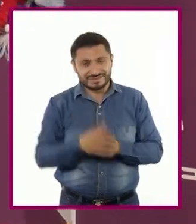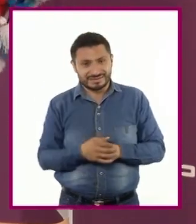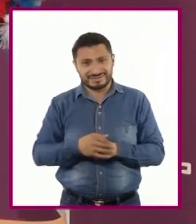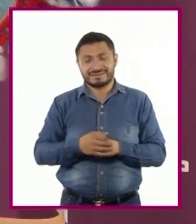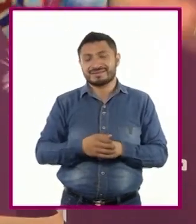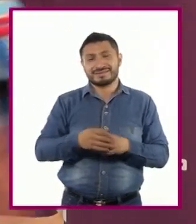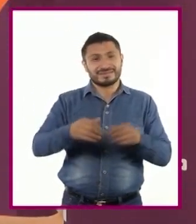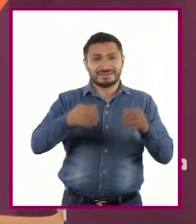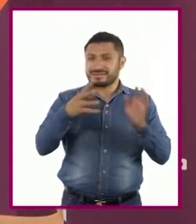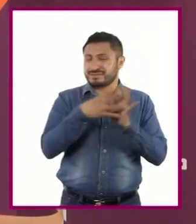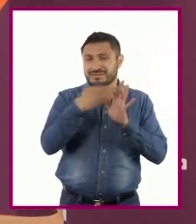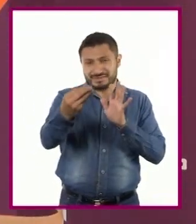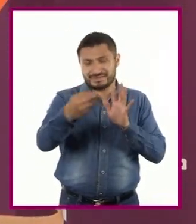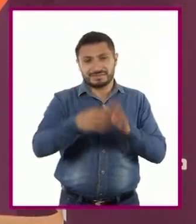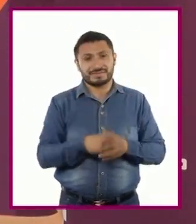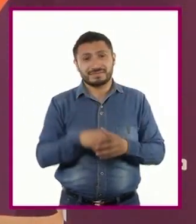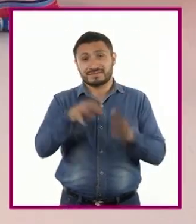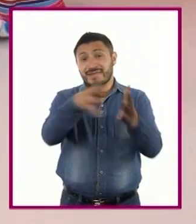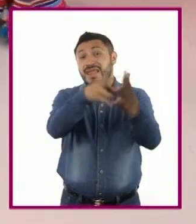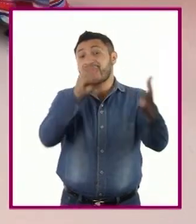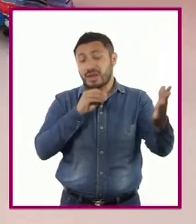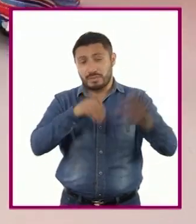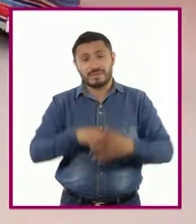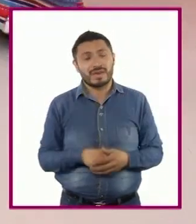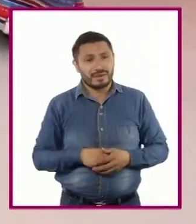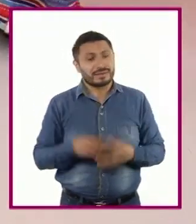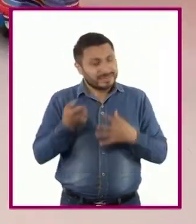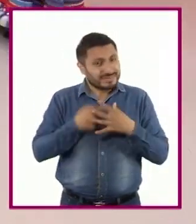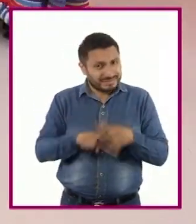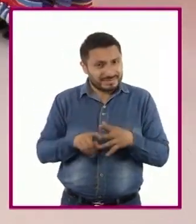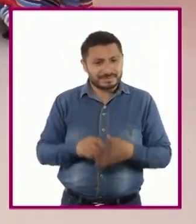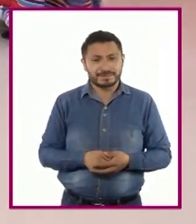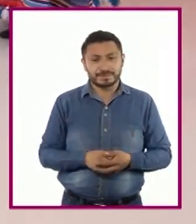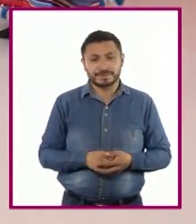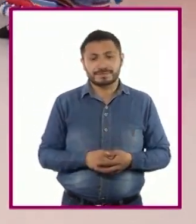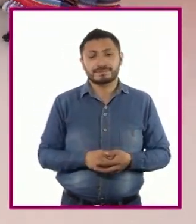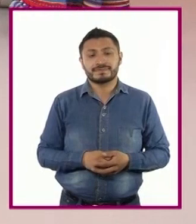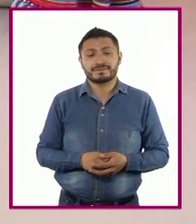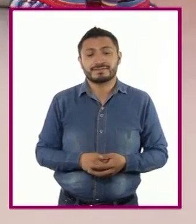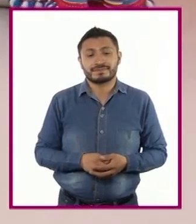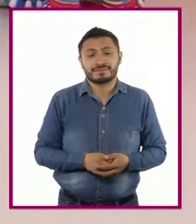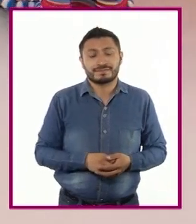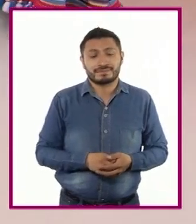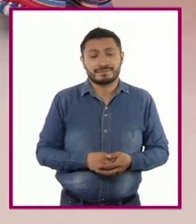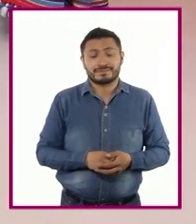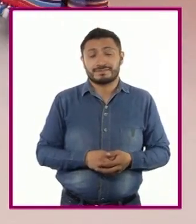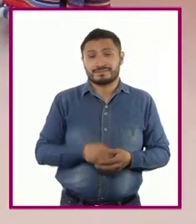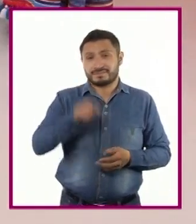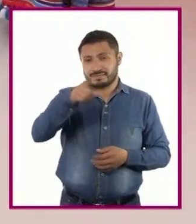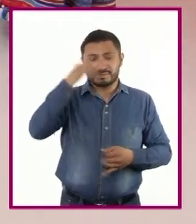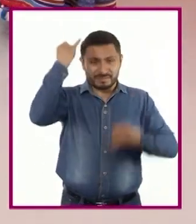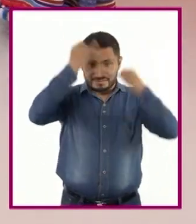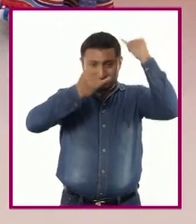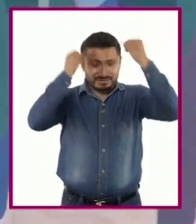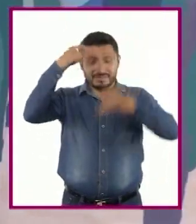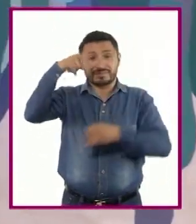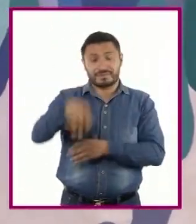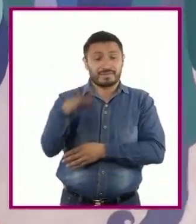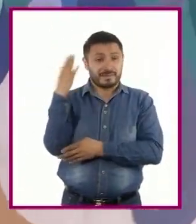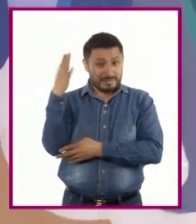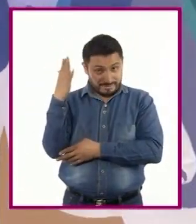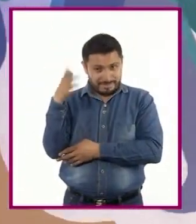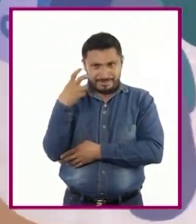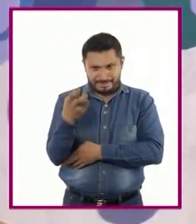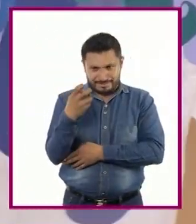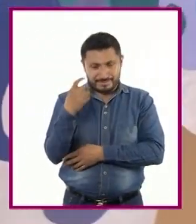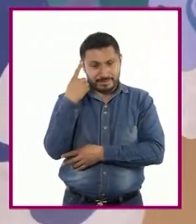te seguimos el paso. Vamos a empezar. Mira, haz de cuenta que este es el espejo, ¿sí?